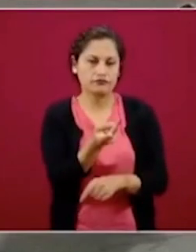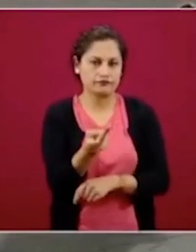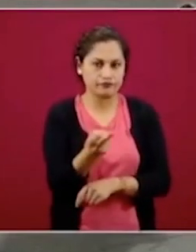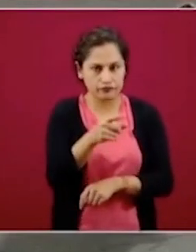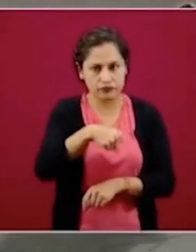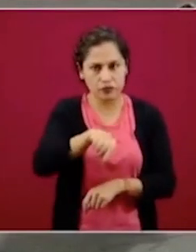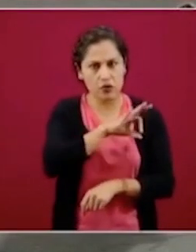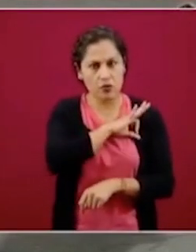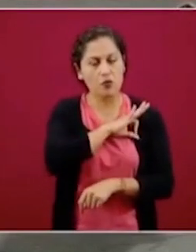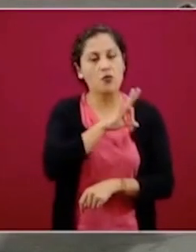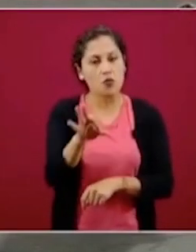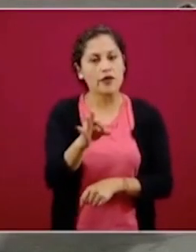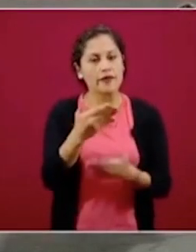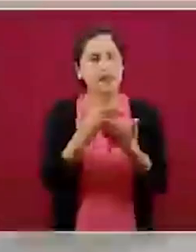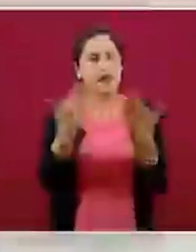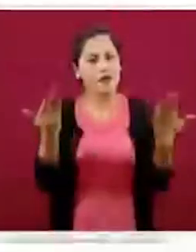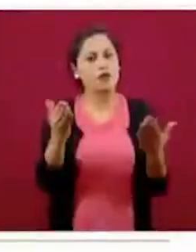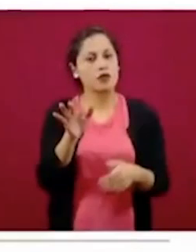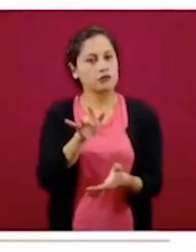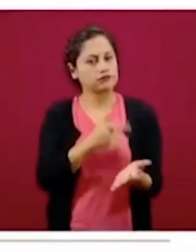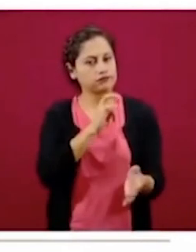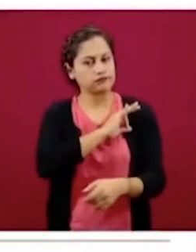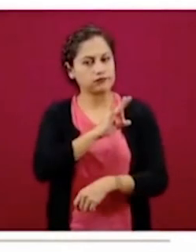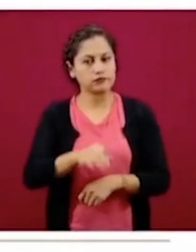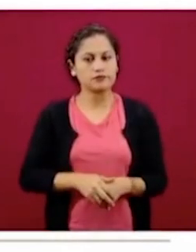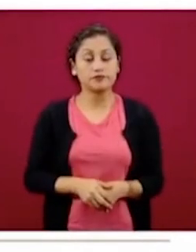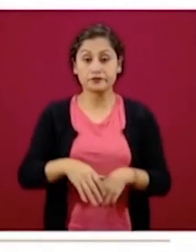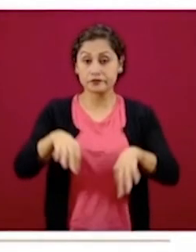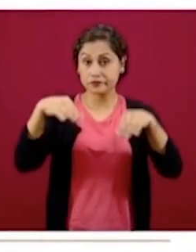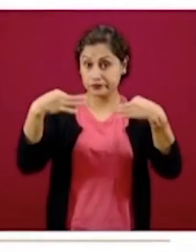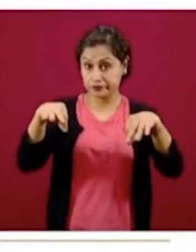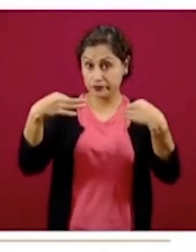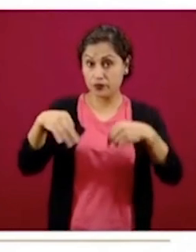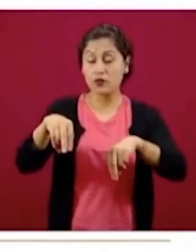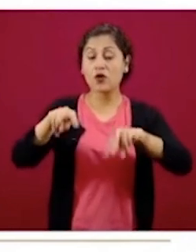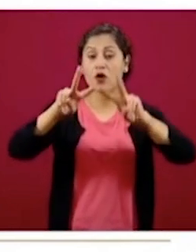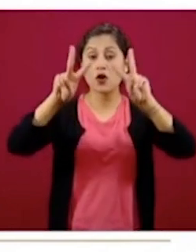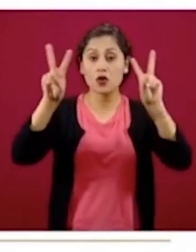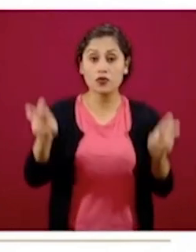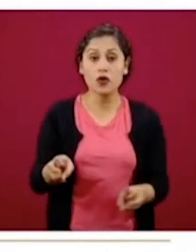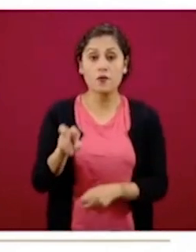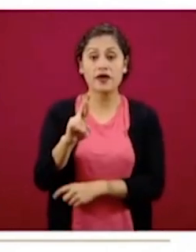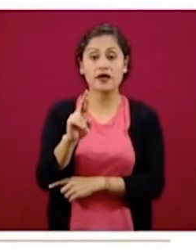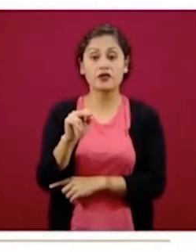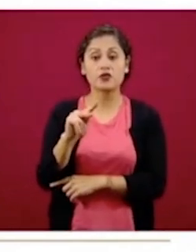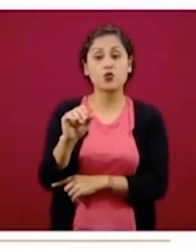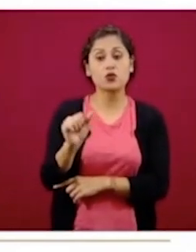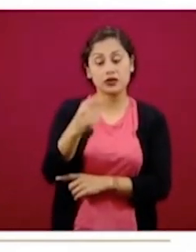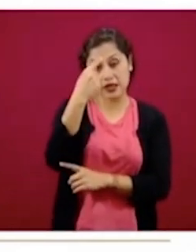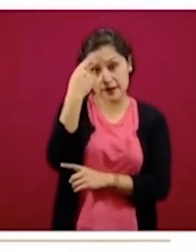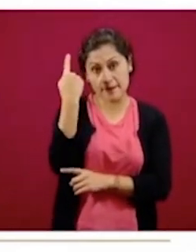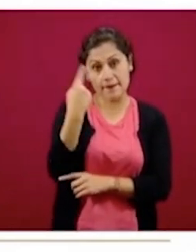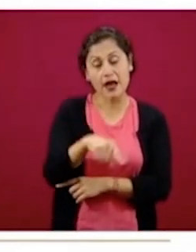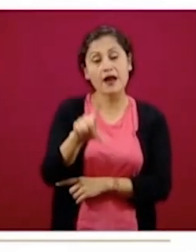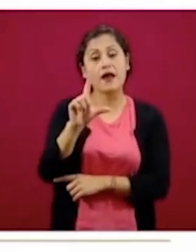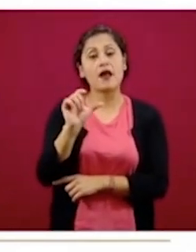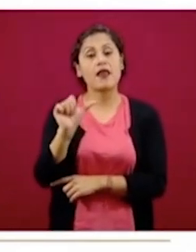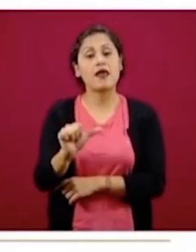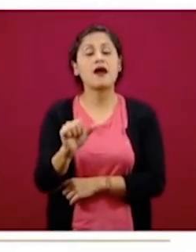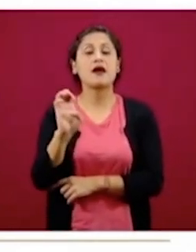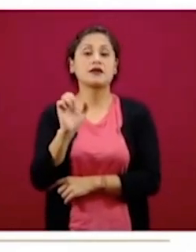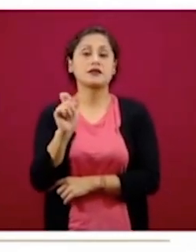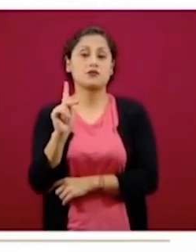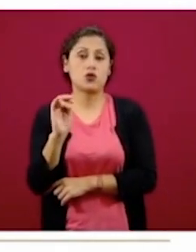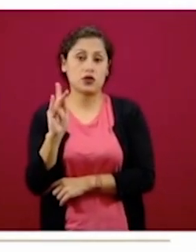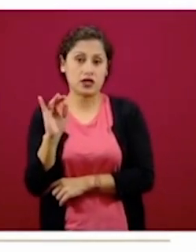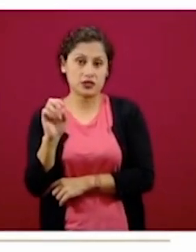¿Por qué un documento que se llame Ruta para la Exportación? Primero, porque le queremos abrir oportunidades a las empresas más pequeñas, sobre todo a